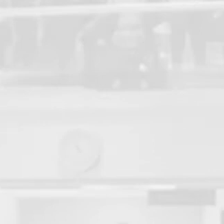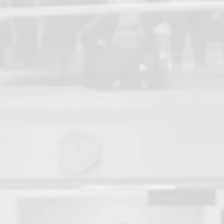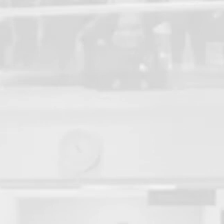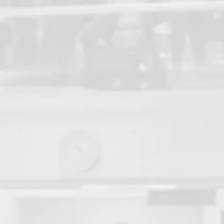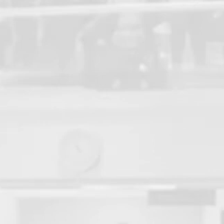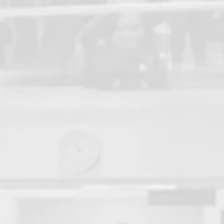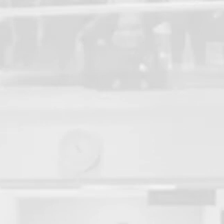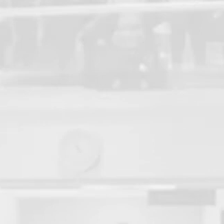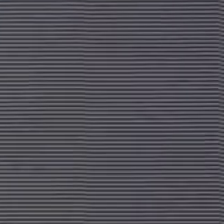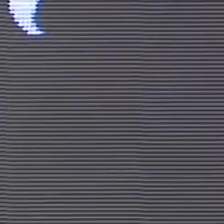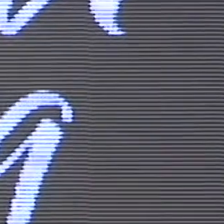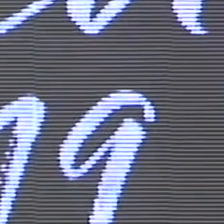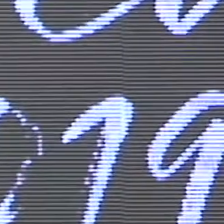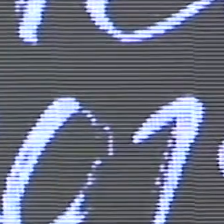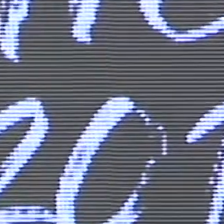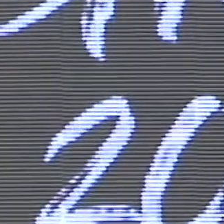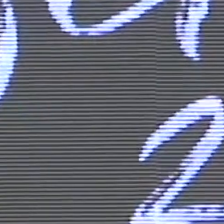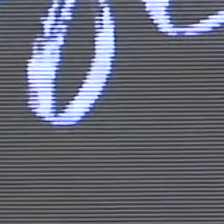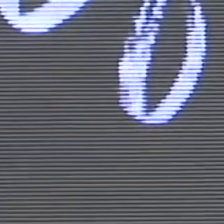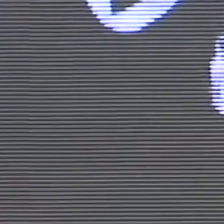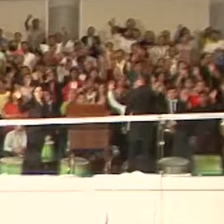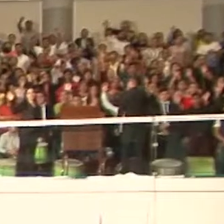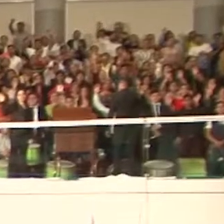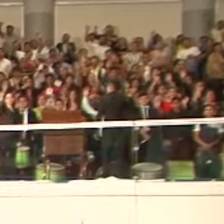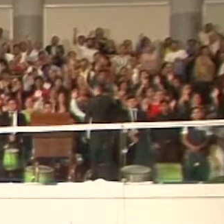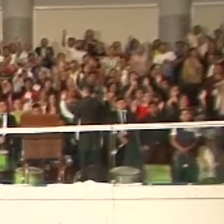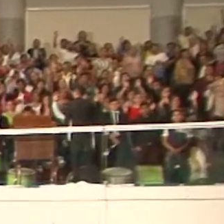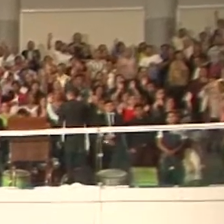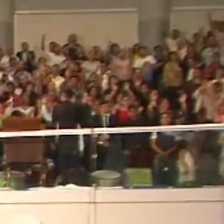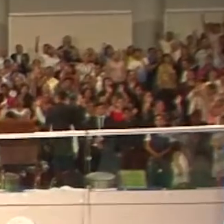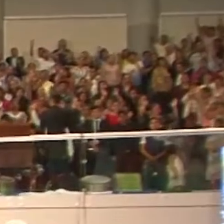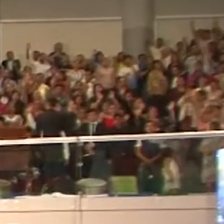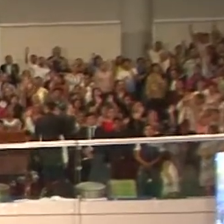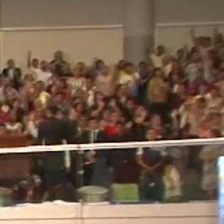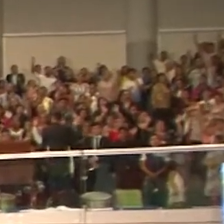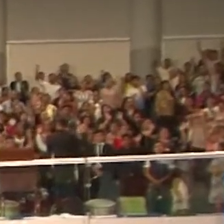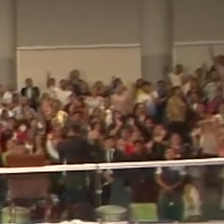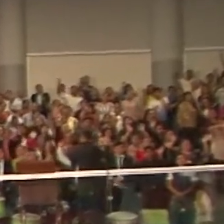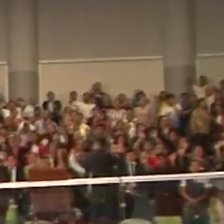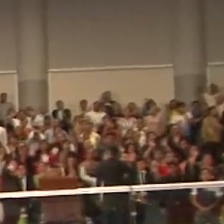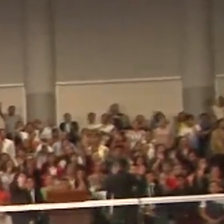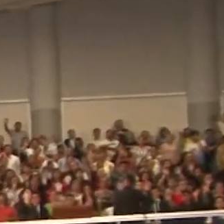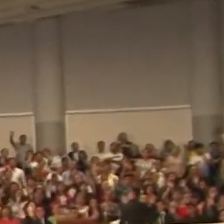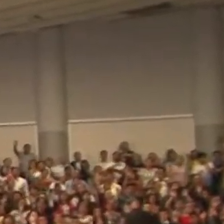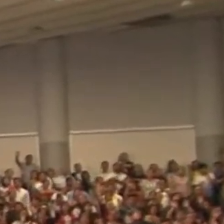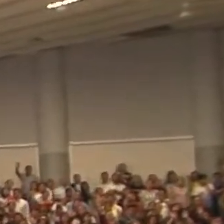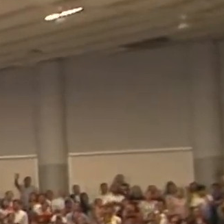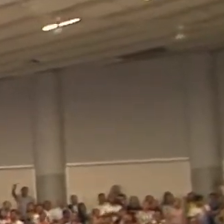Oración. Usted sabe que una de las olas que está empezando a llegar a América, el mundo lo entiende a su